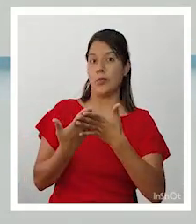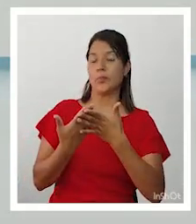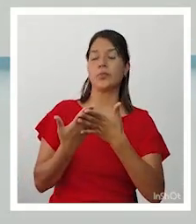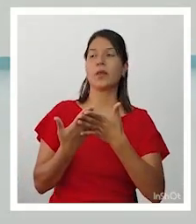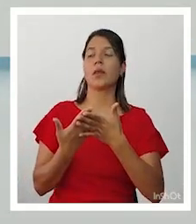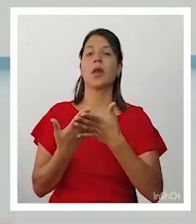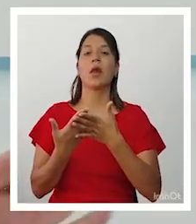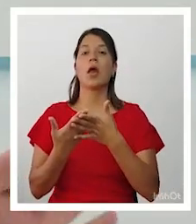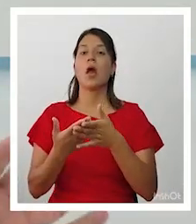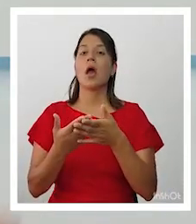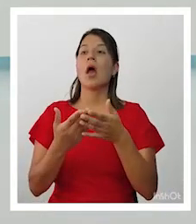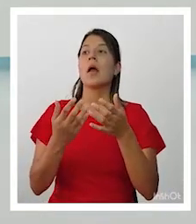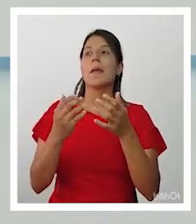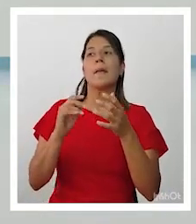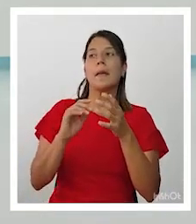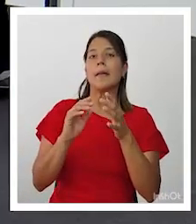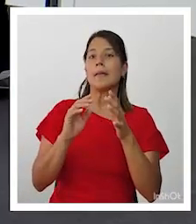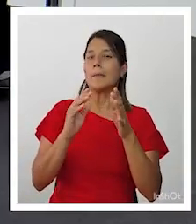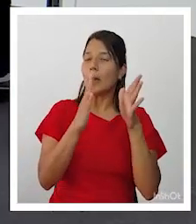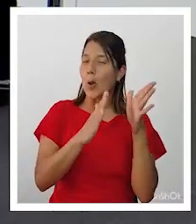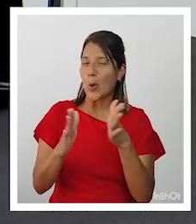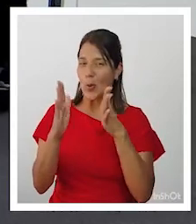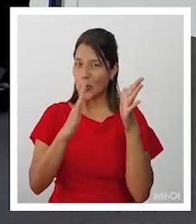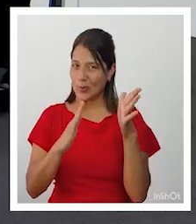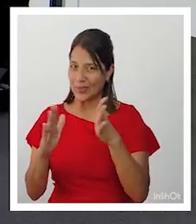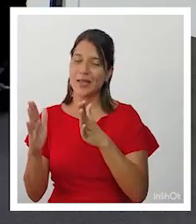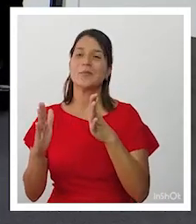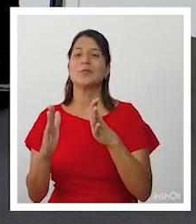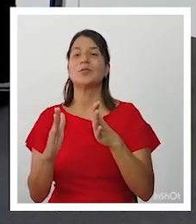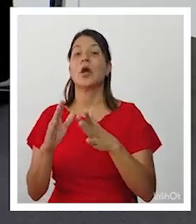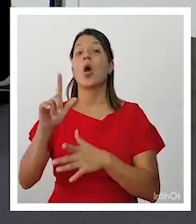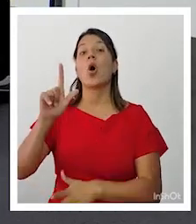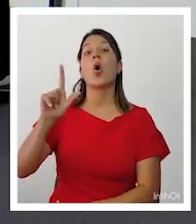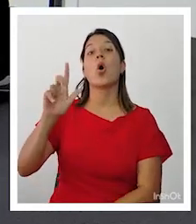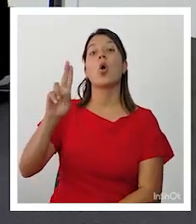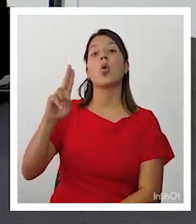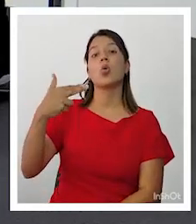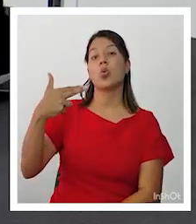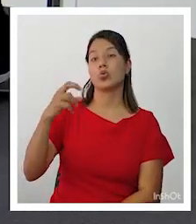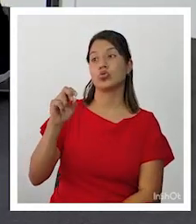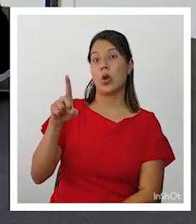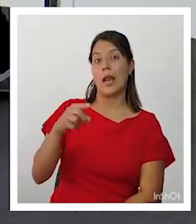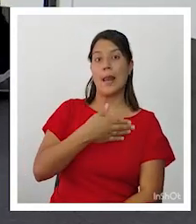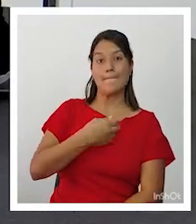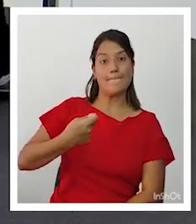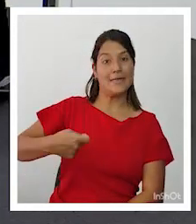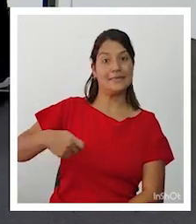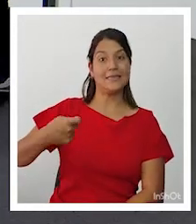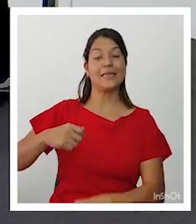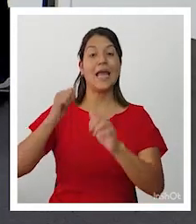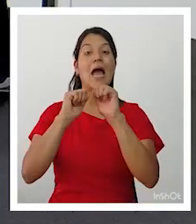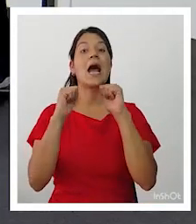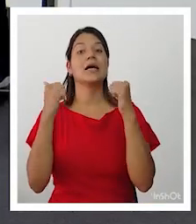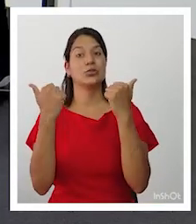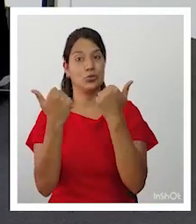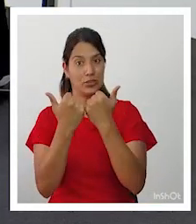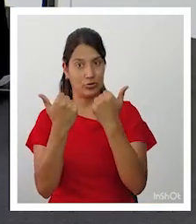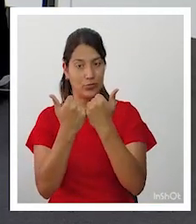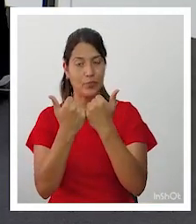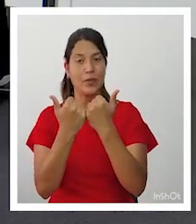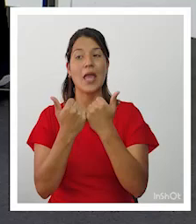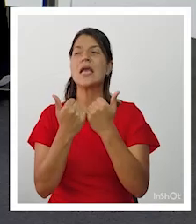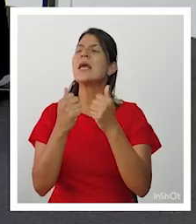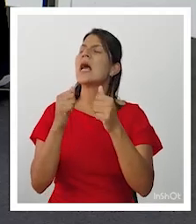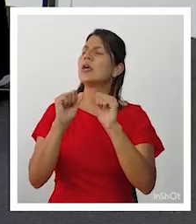vamos por partes. Vamos por partes. Lucho es el presidente de una asociación que se